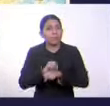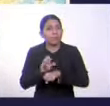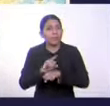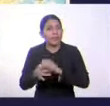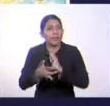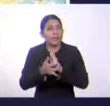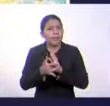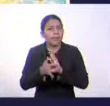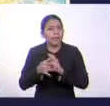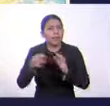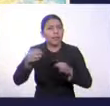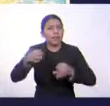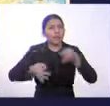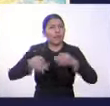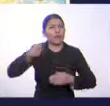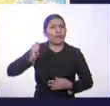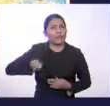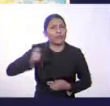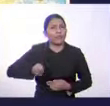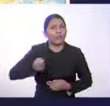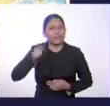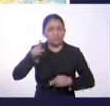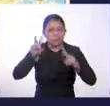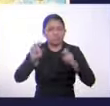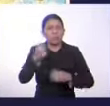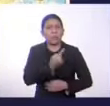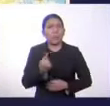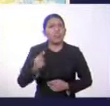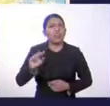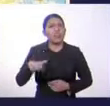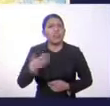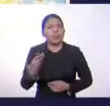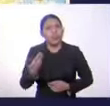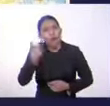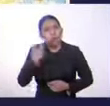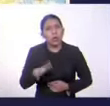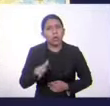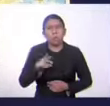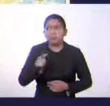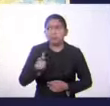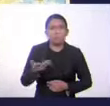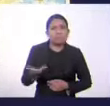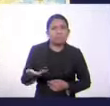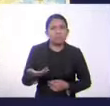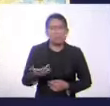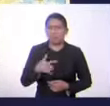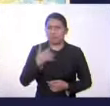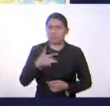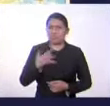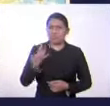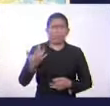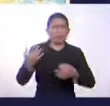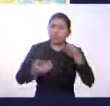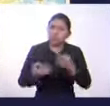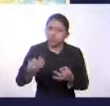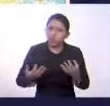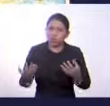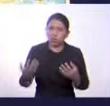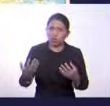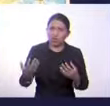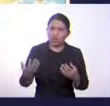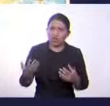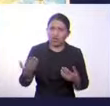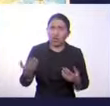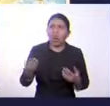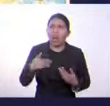legal a aquellas personas que han sido afectadas, digamos, por una cesación injustificada. Y entonces, ¿él